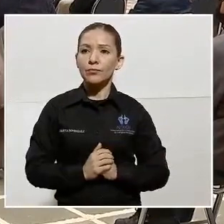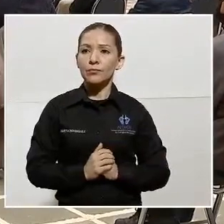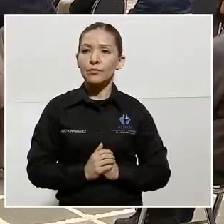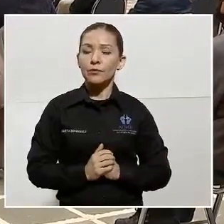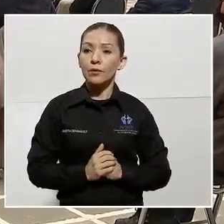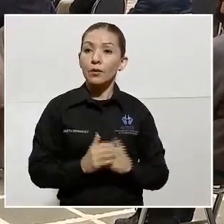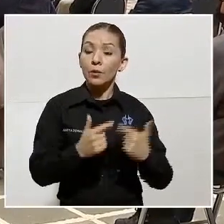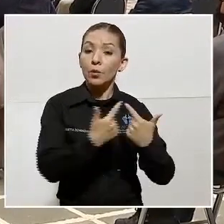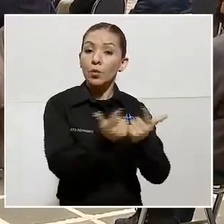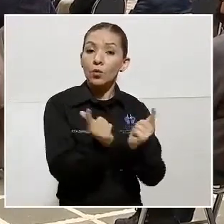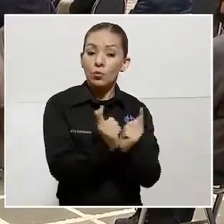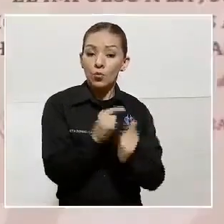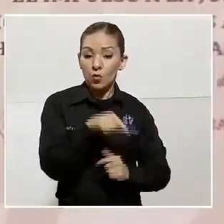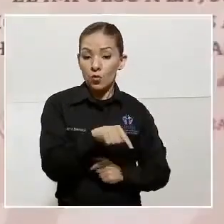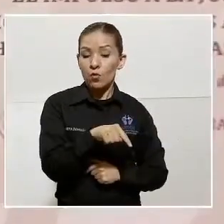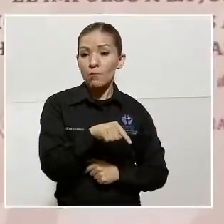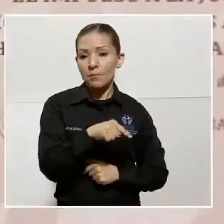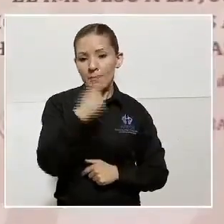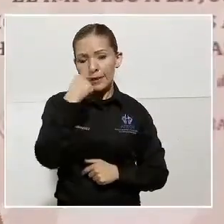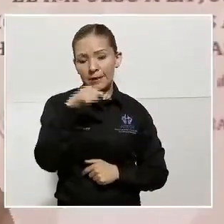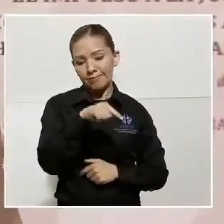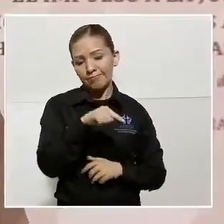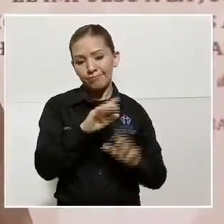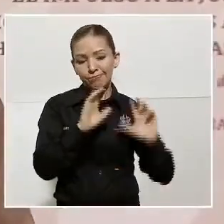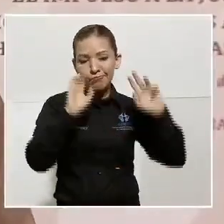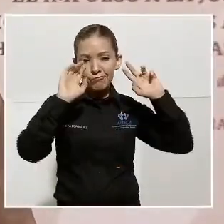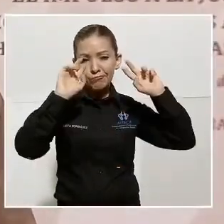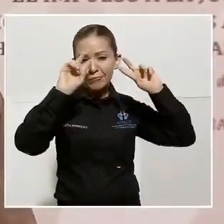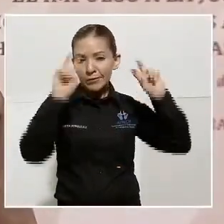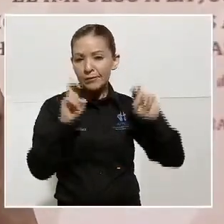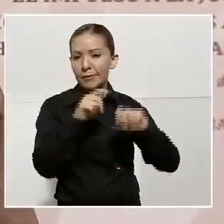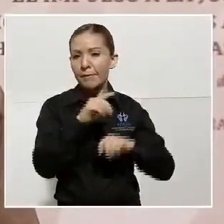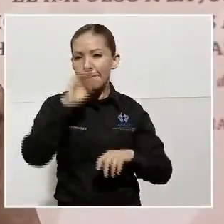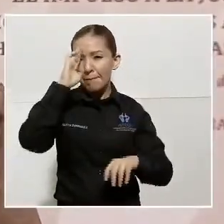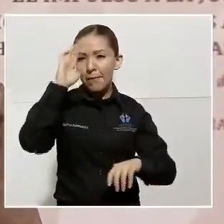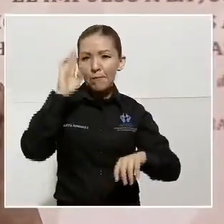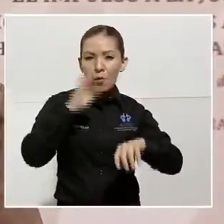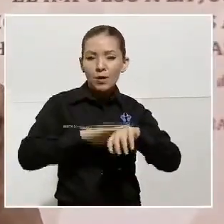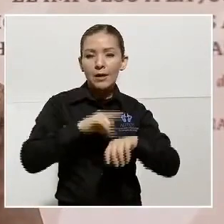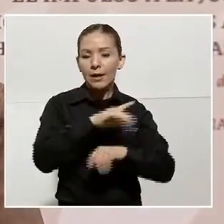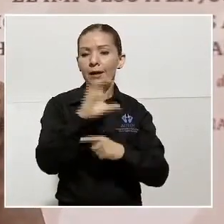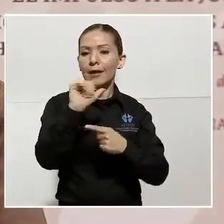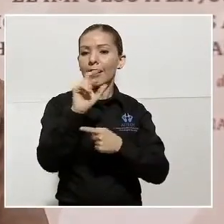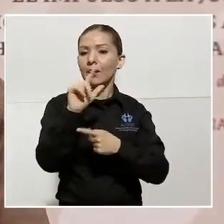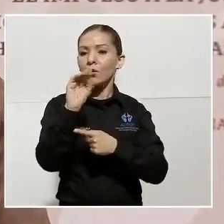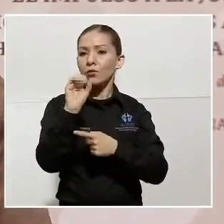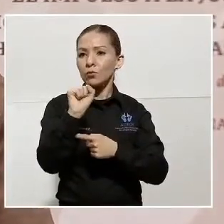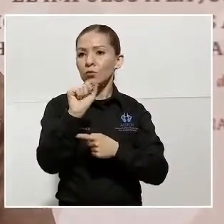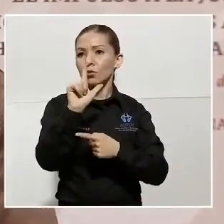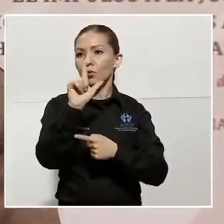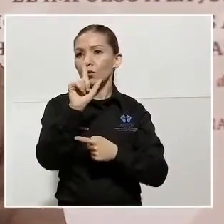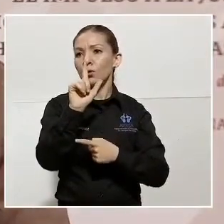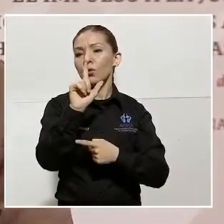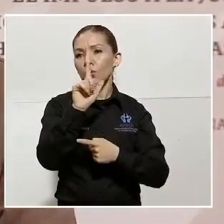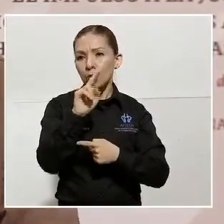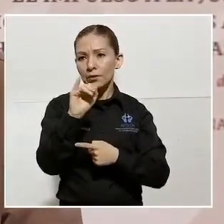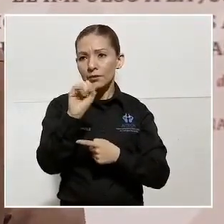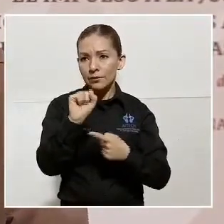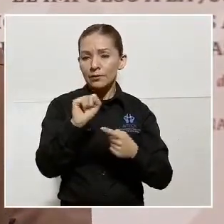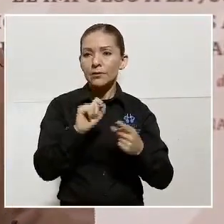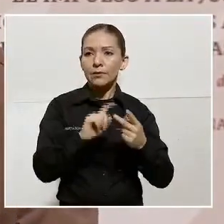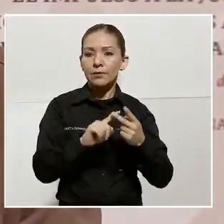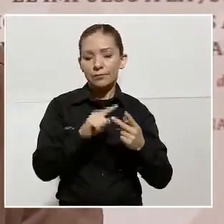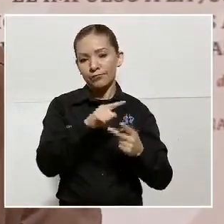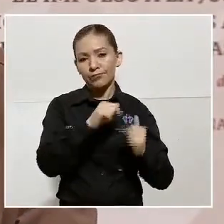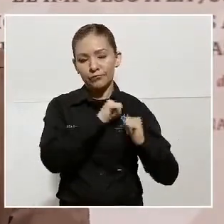El grupo de trabajo en materia de memoria está conformado por Carlos Ruiz Abreu, titular del Archivo General